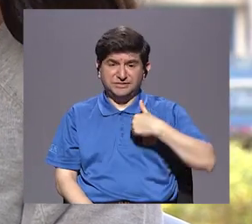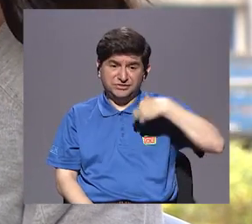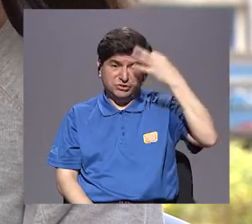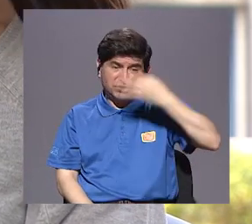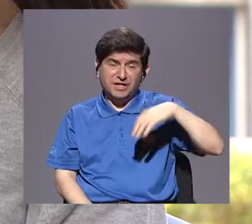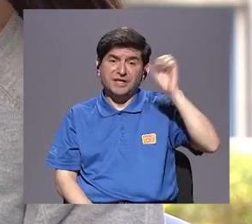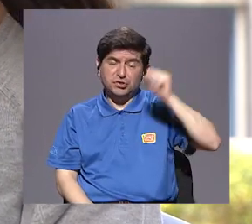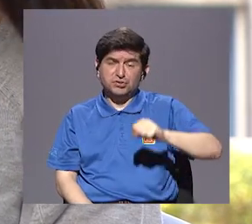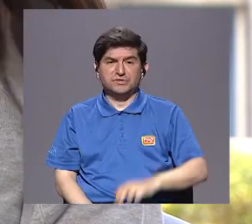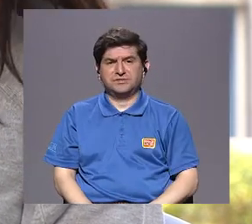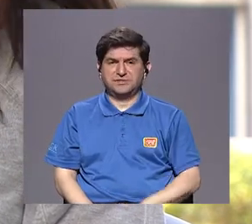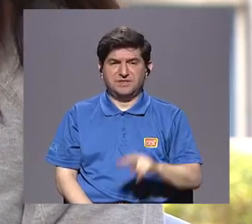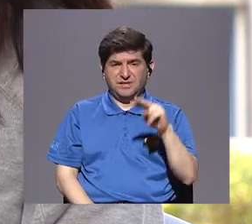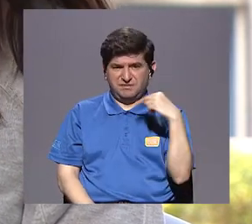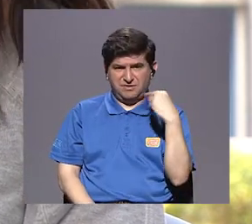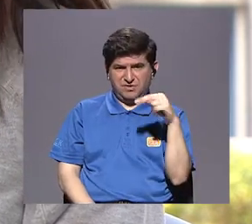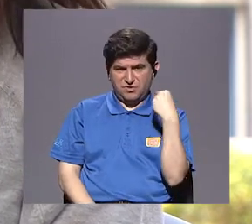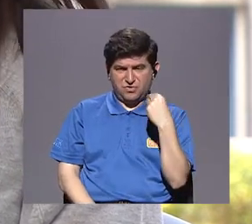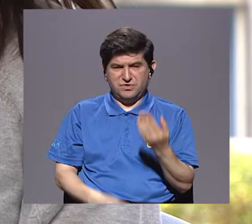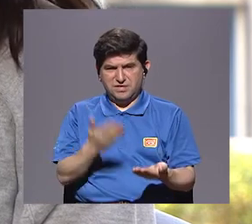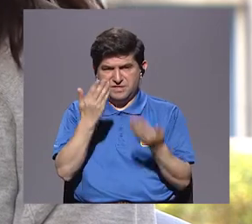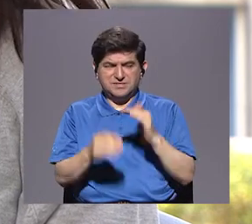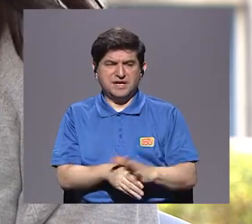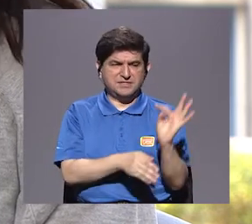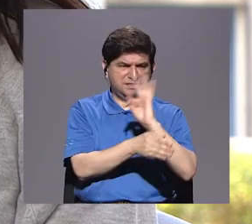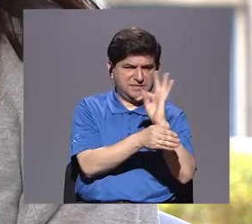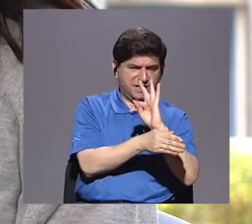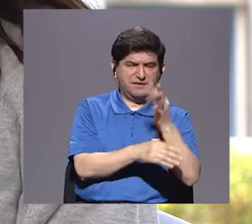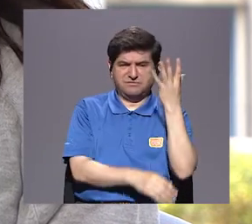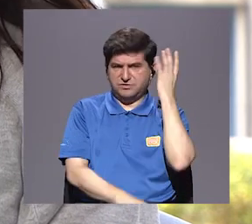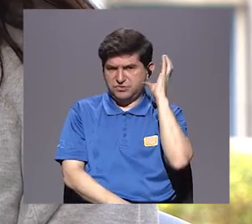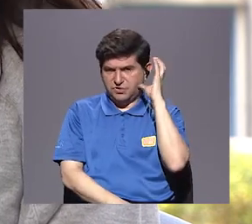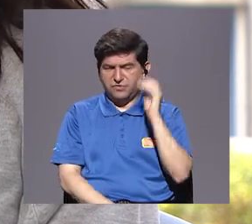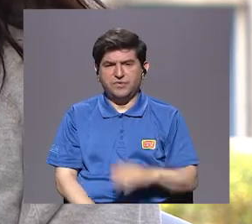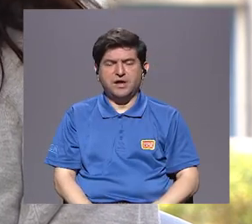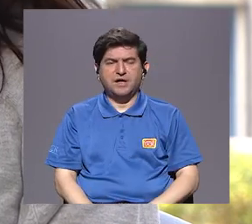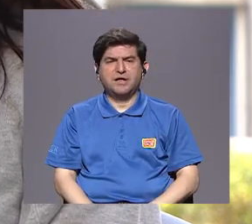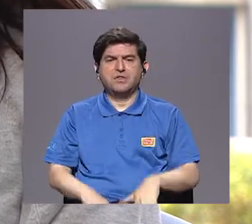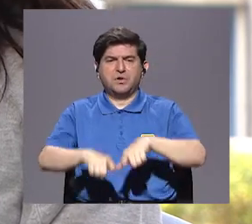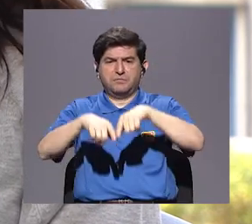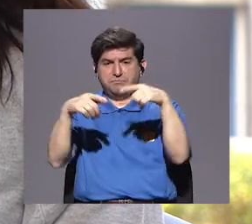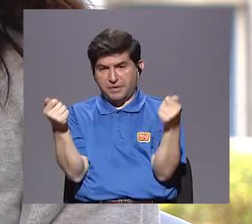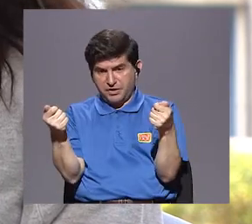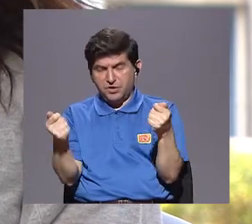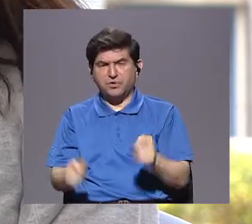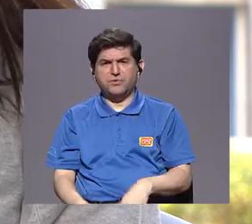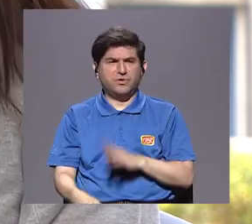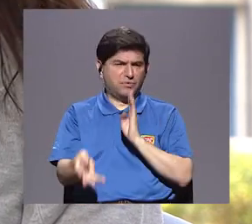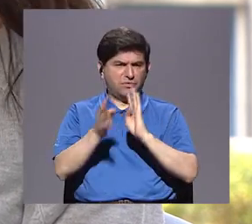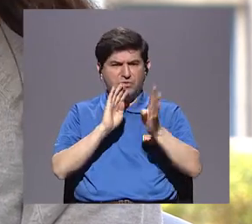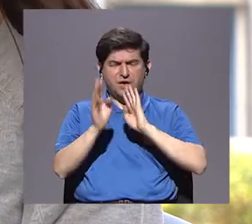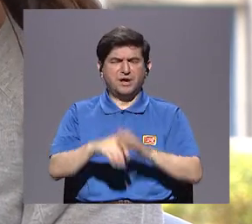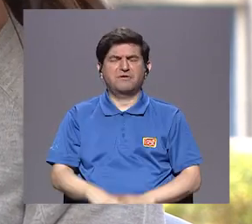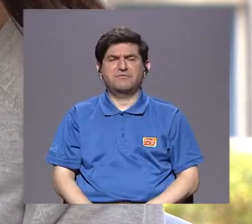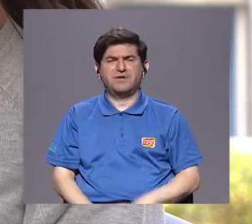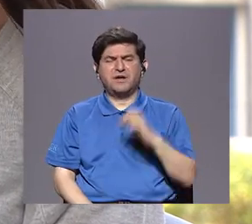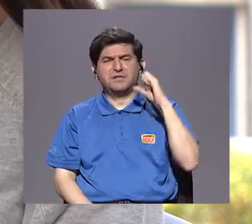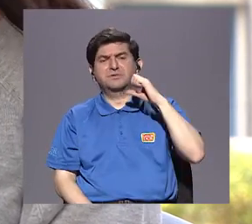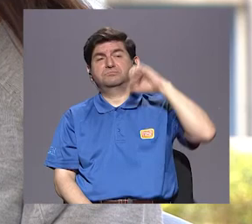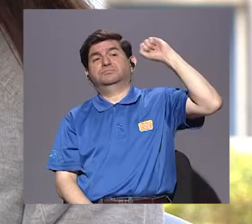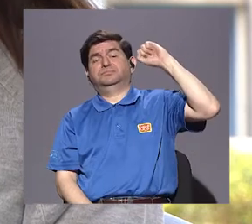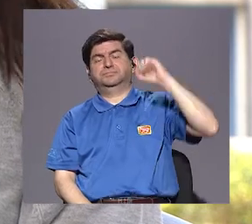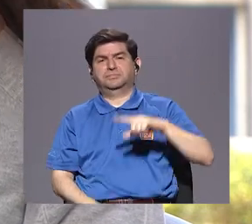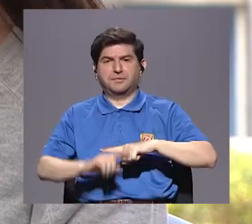que sí, las noticias, tanto de televisión, radio, periódico, están hablando del suicidio